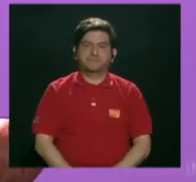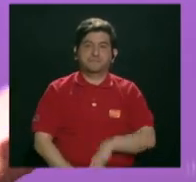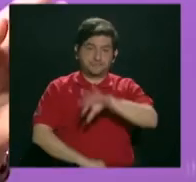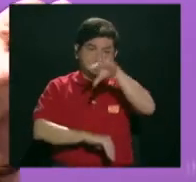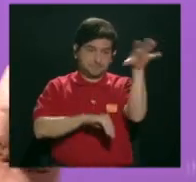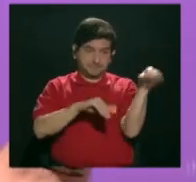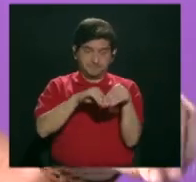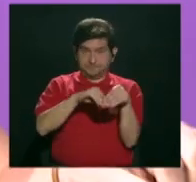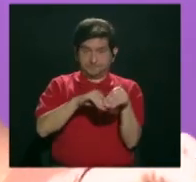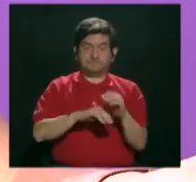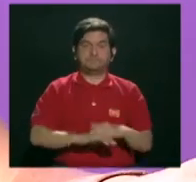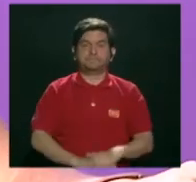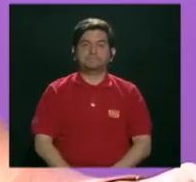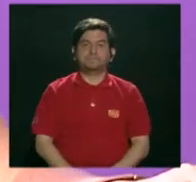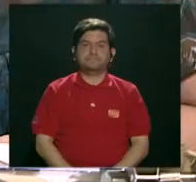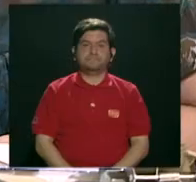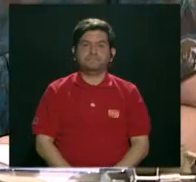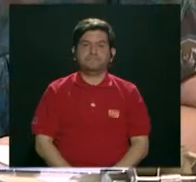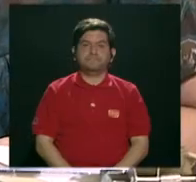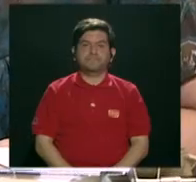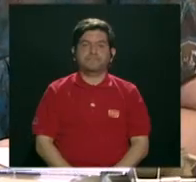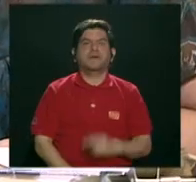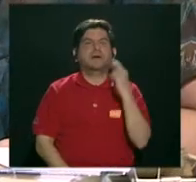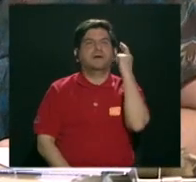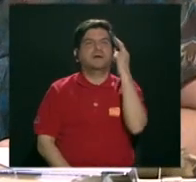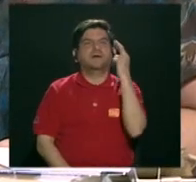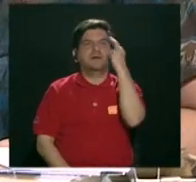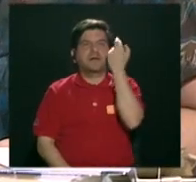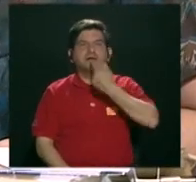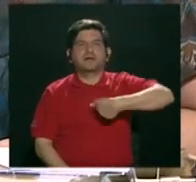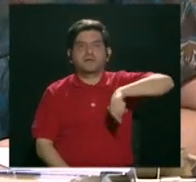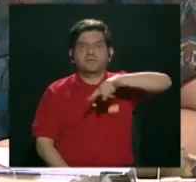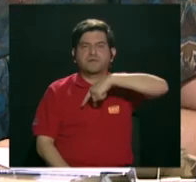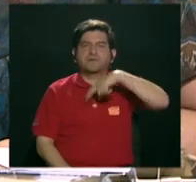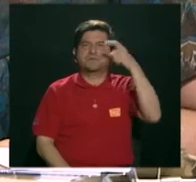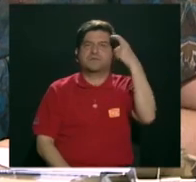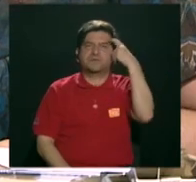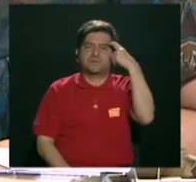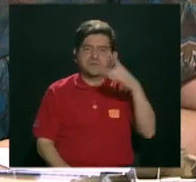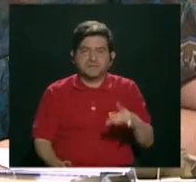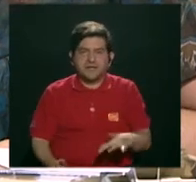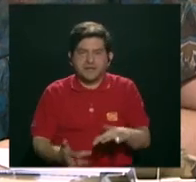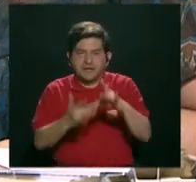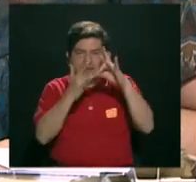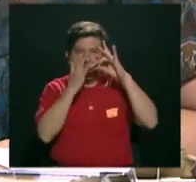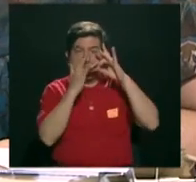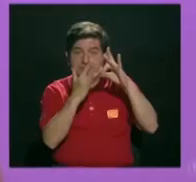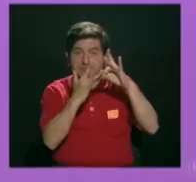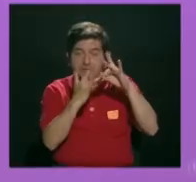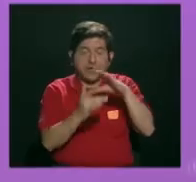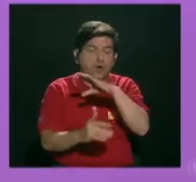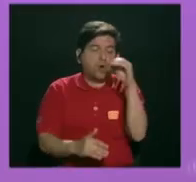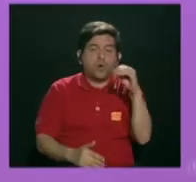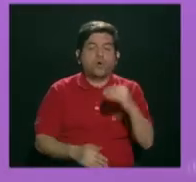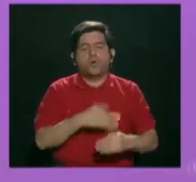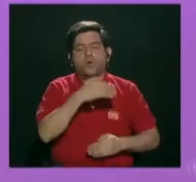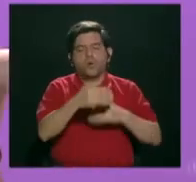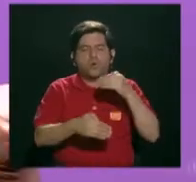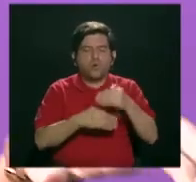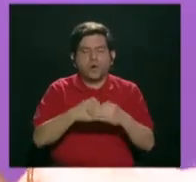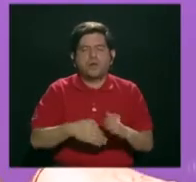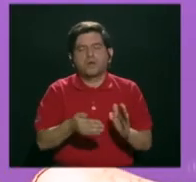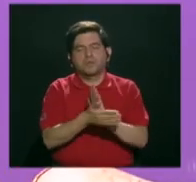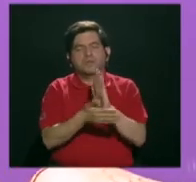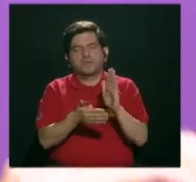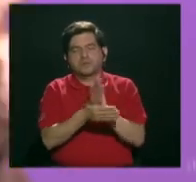además de que la reflexión nos ha llevado a que la especialización o la burocratización